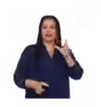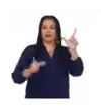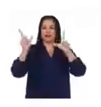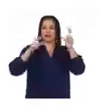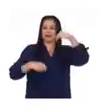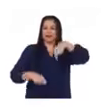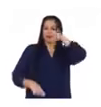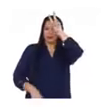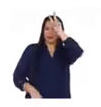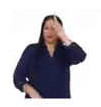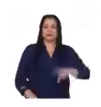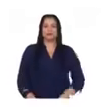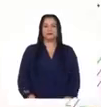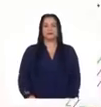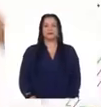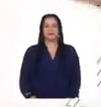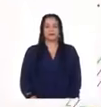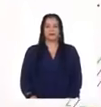Perú.